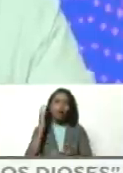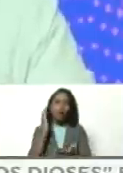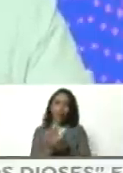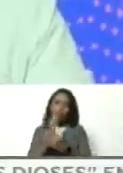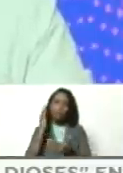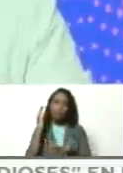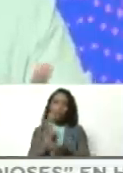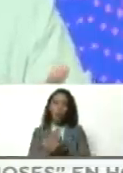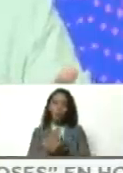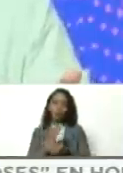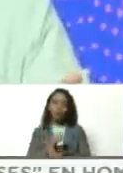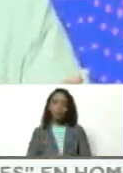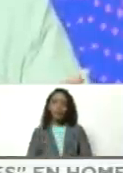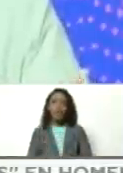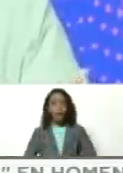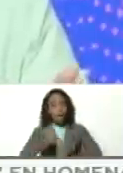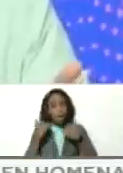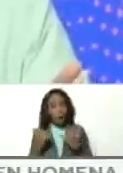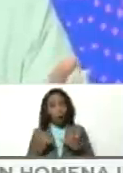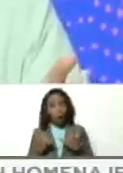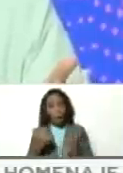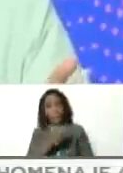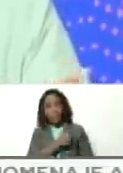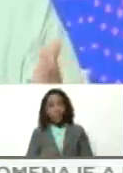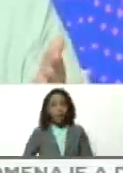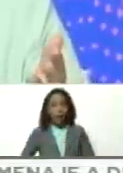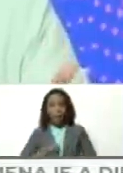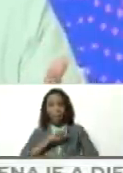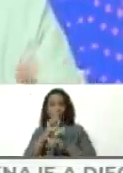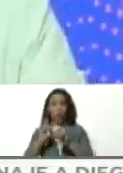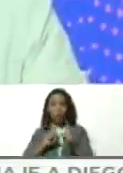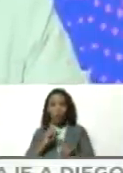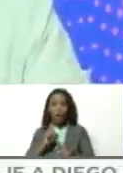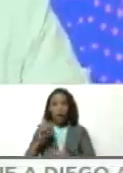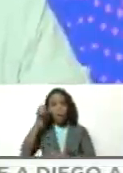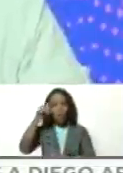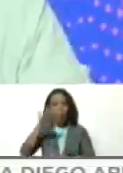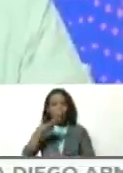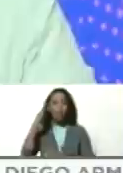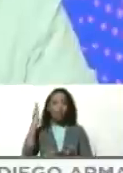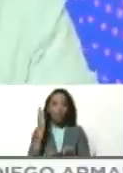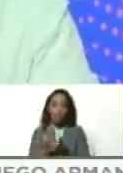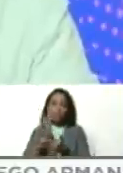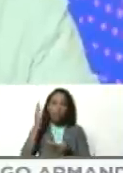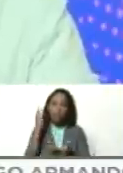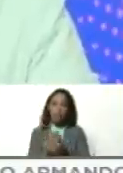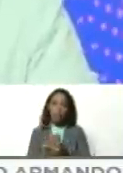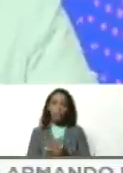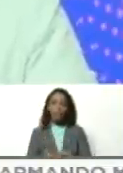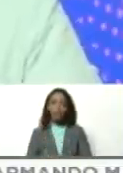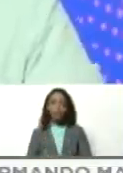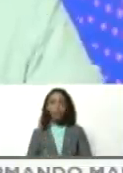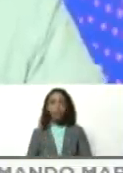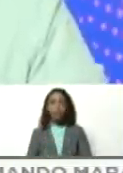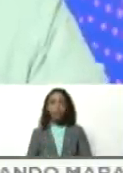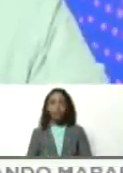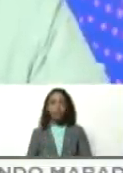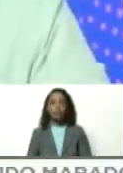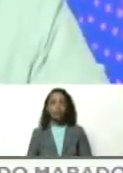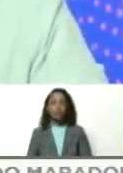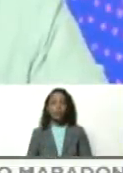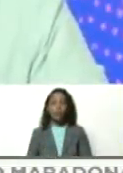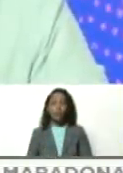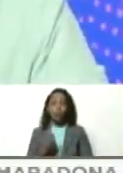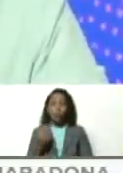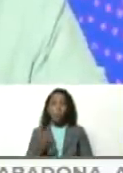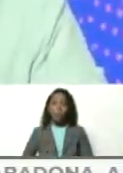siempre. Y ahora como presidente, la consulta al pueblo, siempre. siempre. Es muy